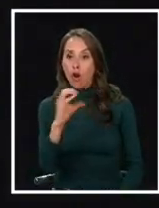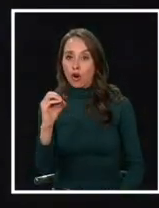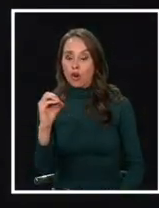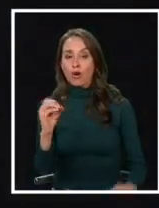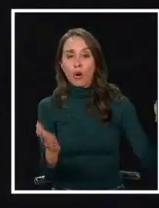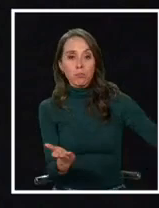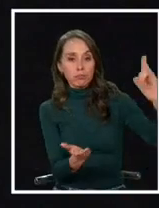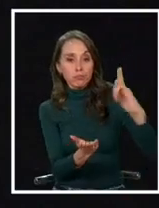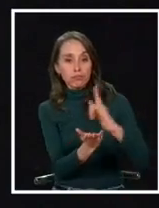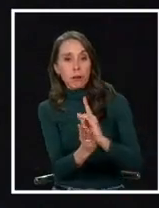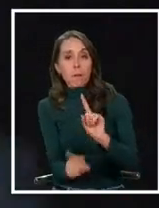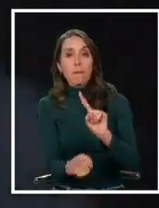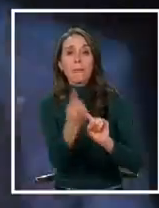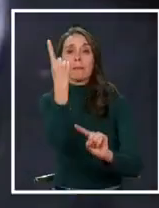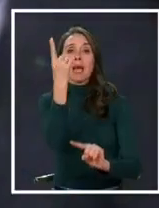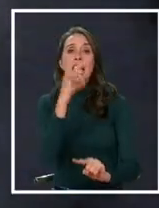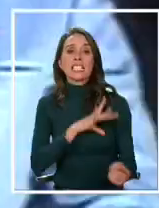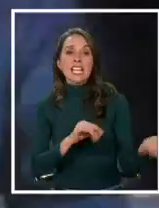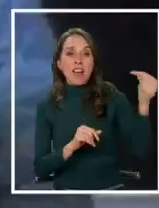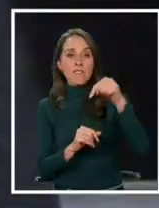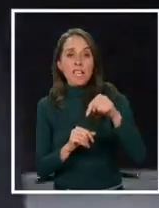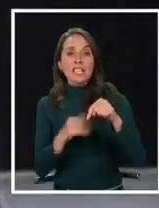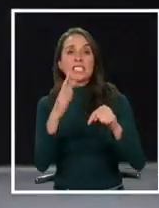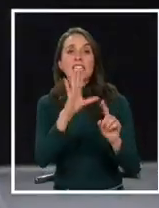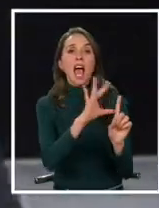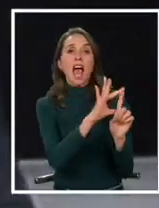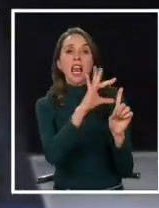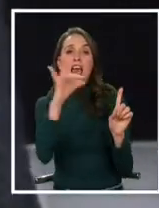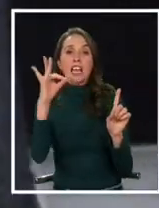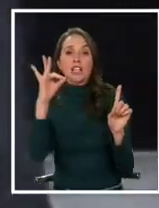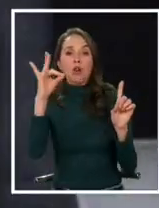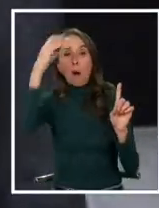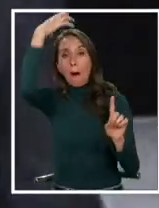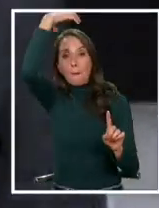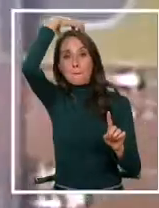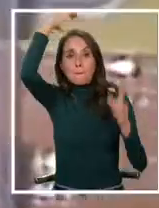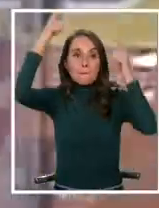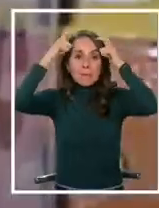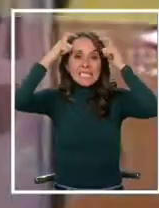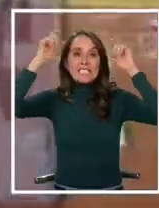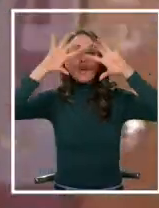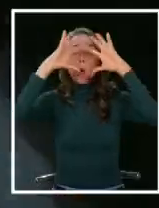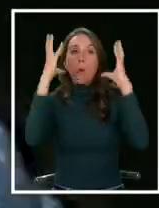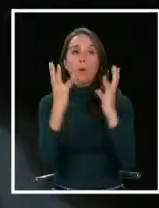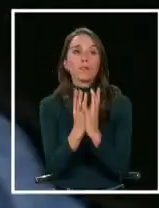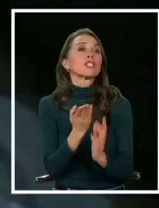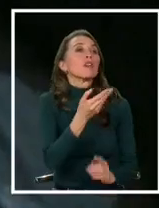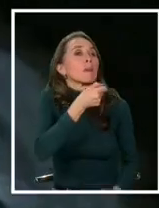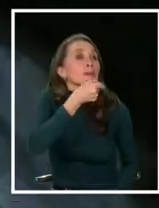llega por primera vez a Chile después de su elección como Miss Universo